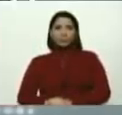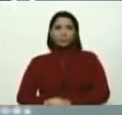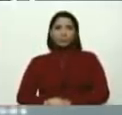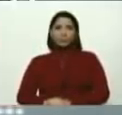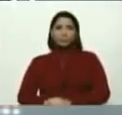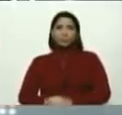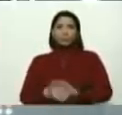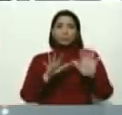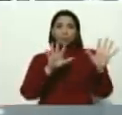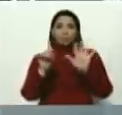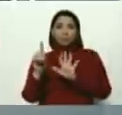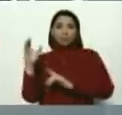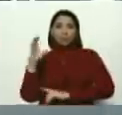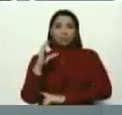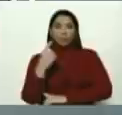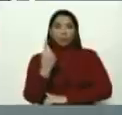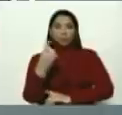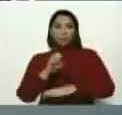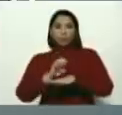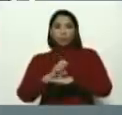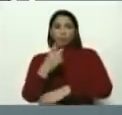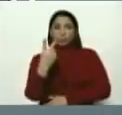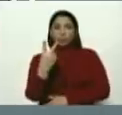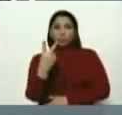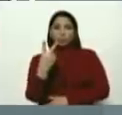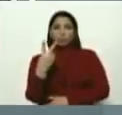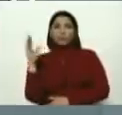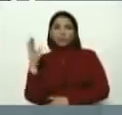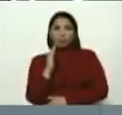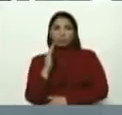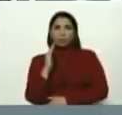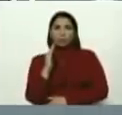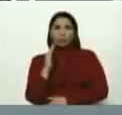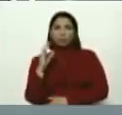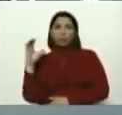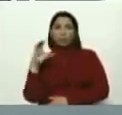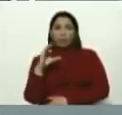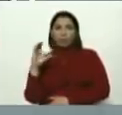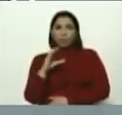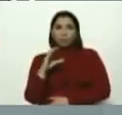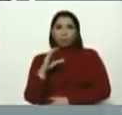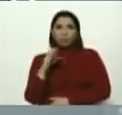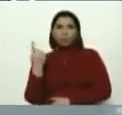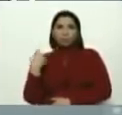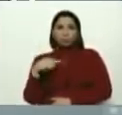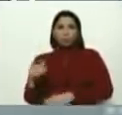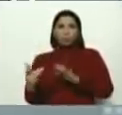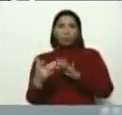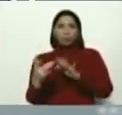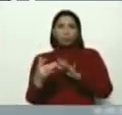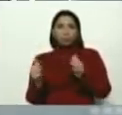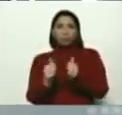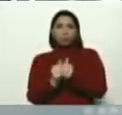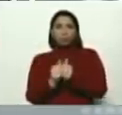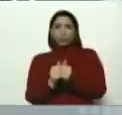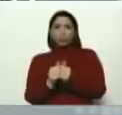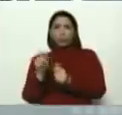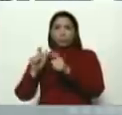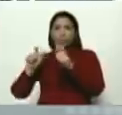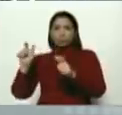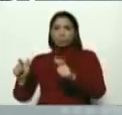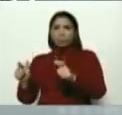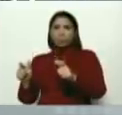perdón, 16 de Colombia y 1 de Ecuador y 2 también de Colombia, que tuvieron contacto con estos casos de Colombia. Son